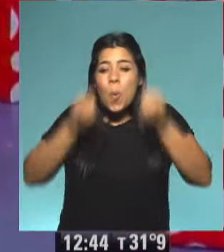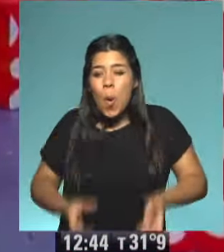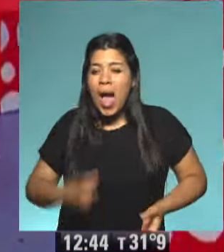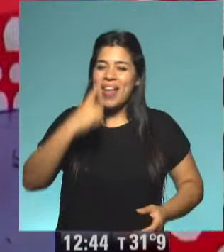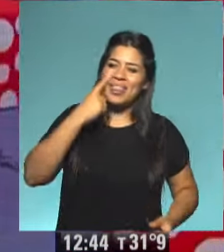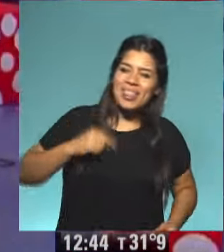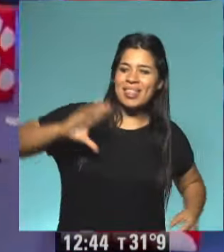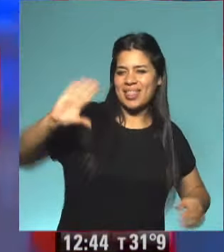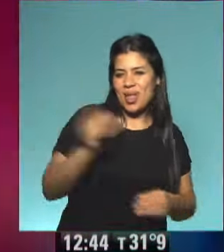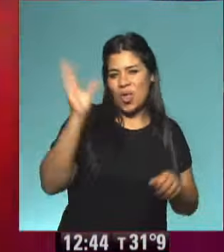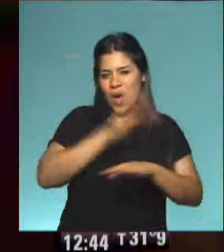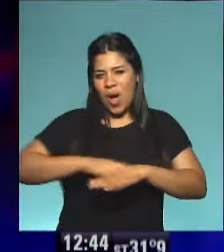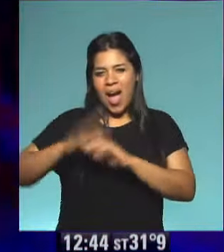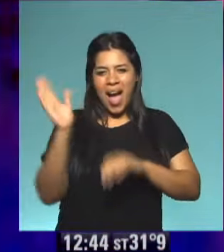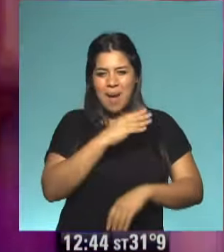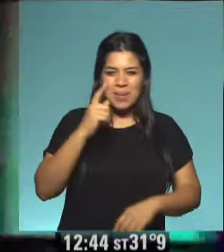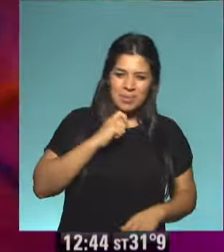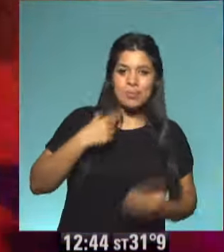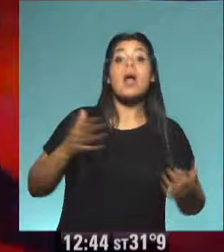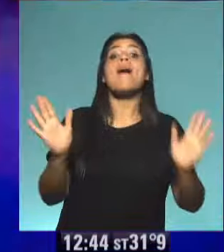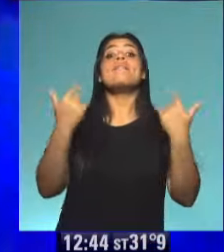Buenos días, amigos, amigos. ¡Arriba!